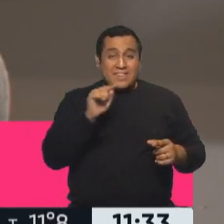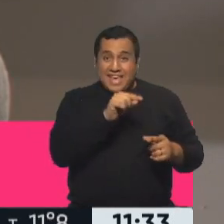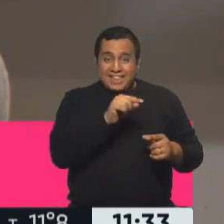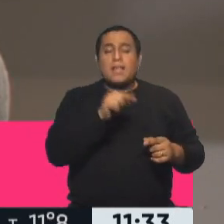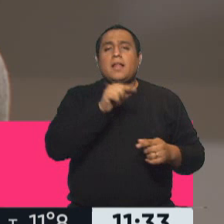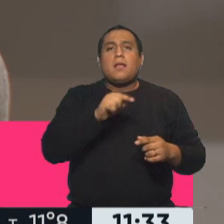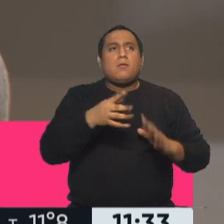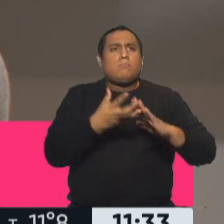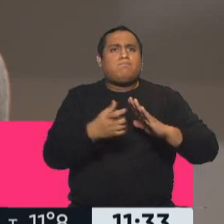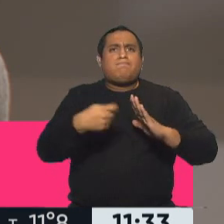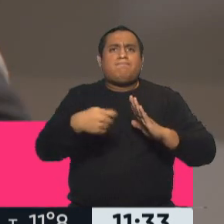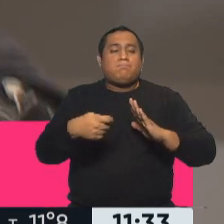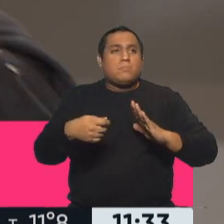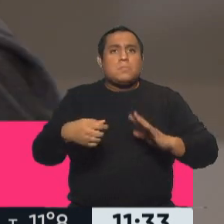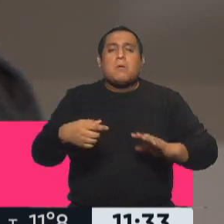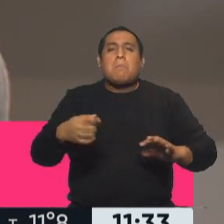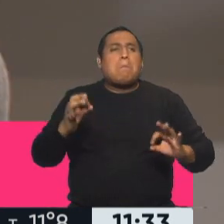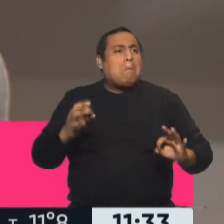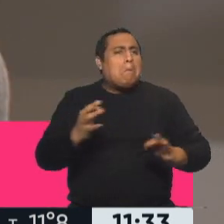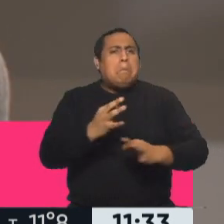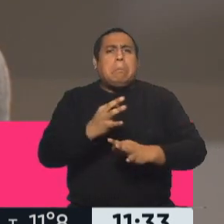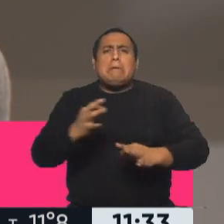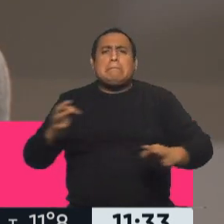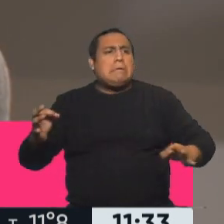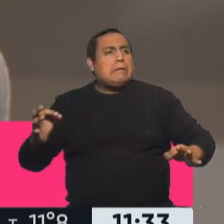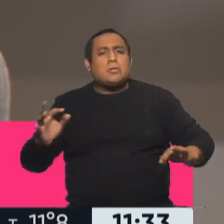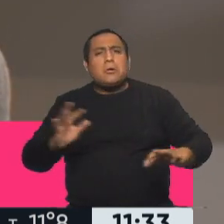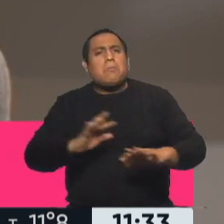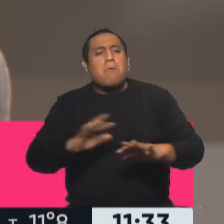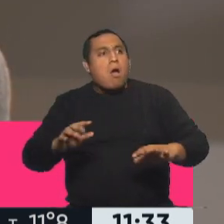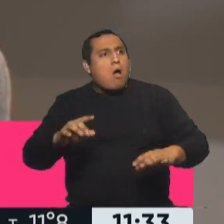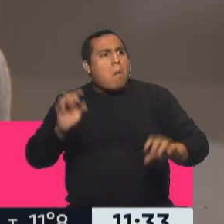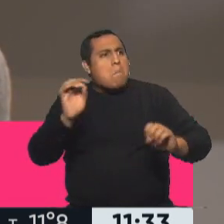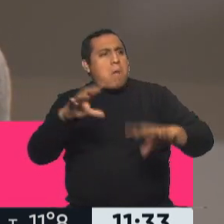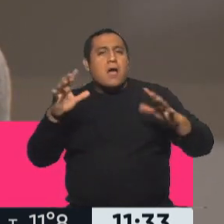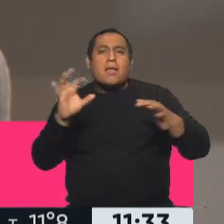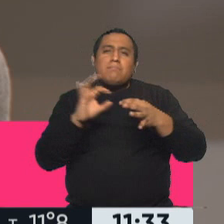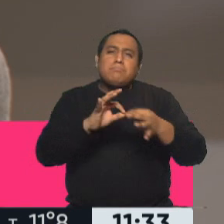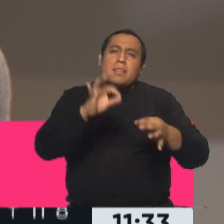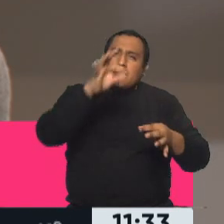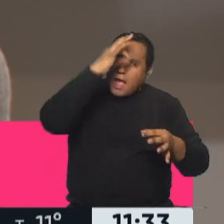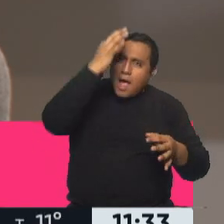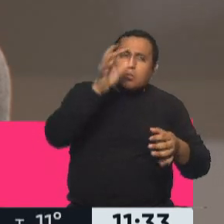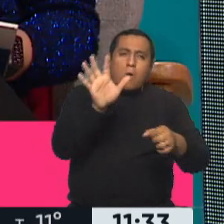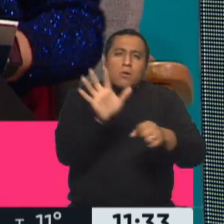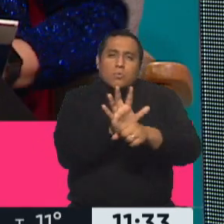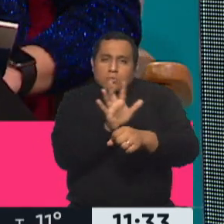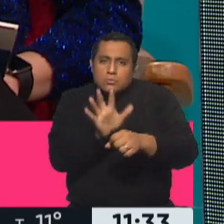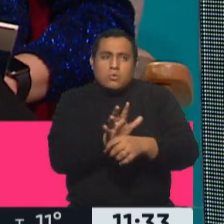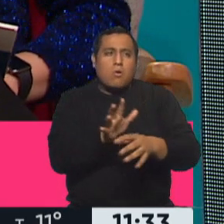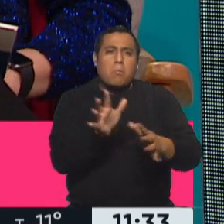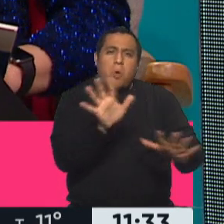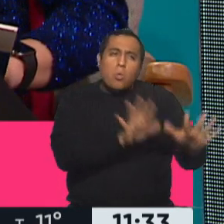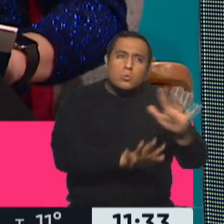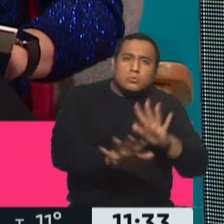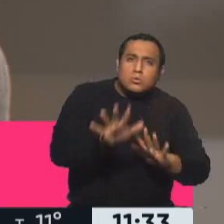eran impecables. Entonces ahí explotó ese tipo de magia teatralizada, actuada. Postproducida,